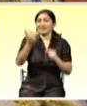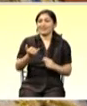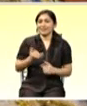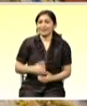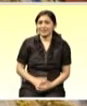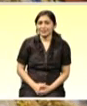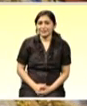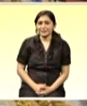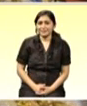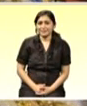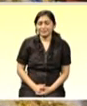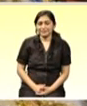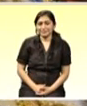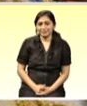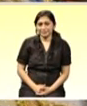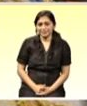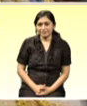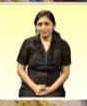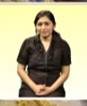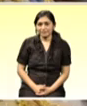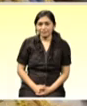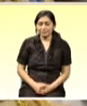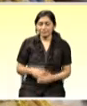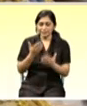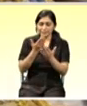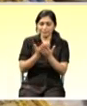Pidamos lo que deseamos conseguir en esta novena.